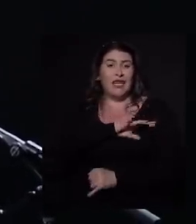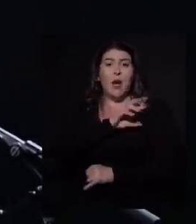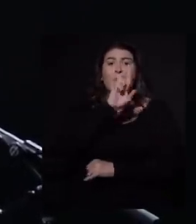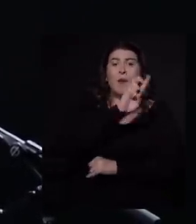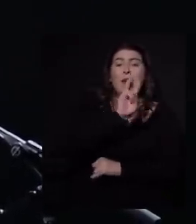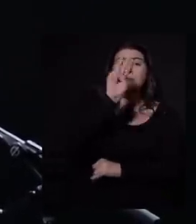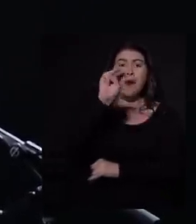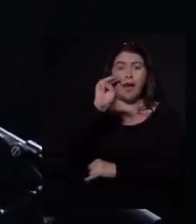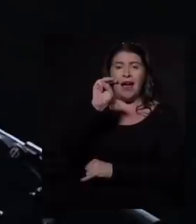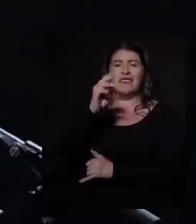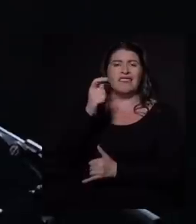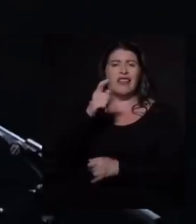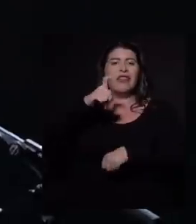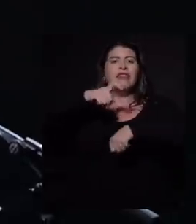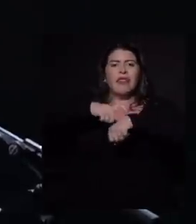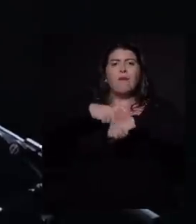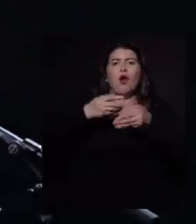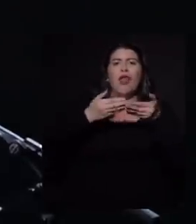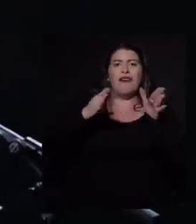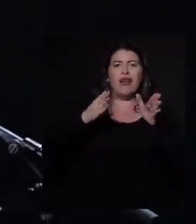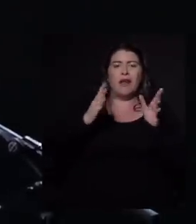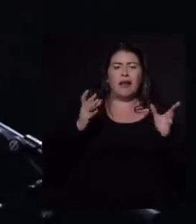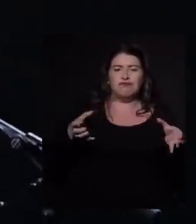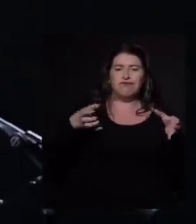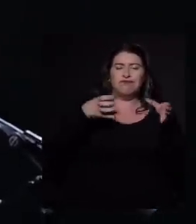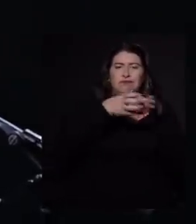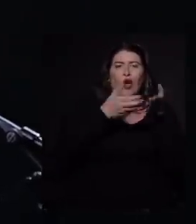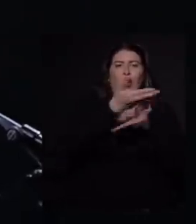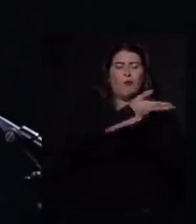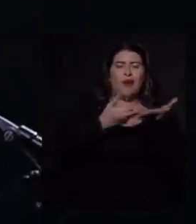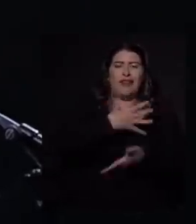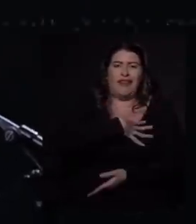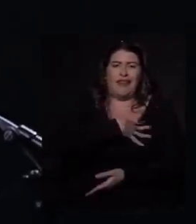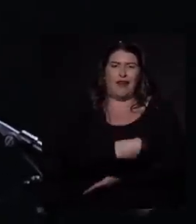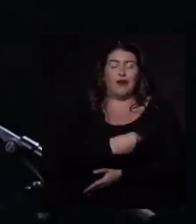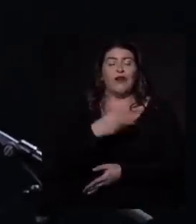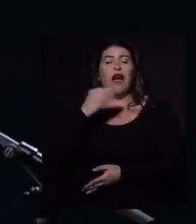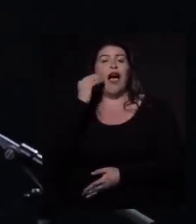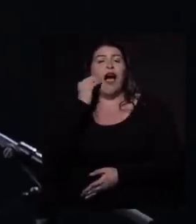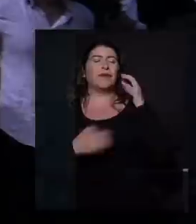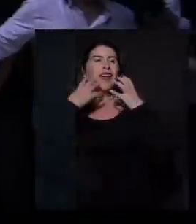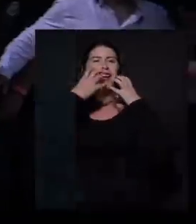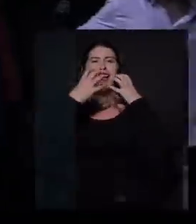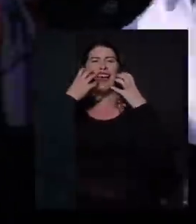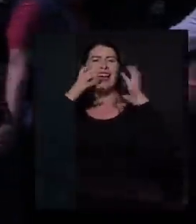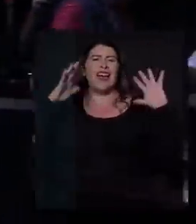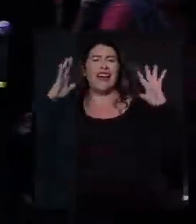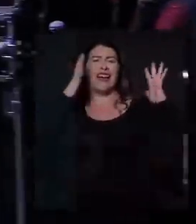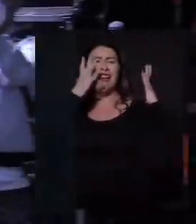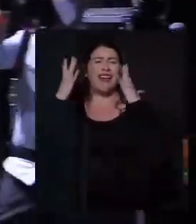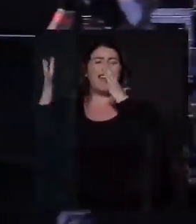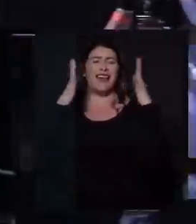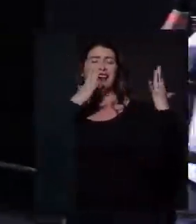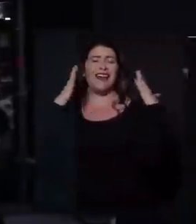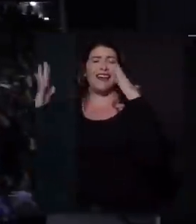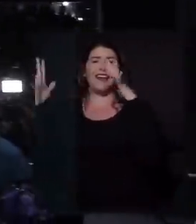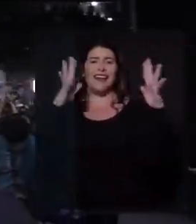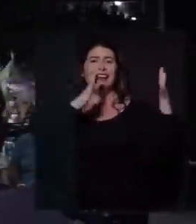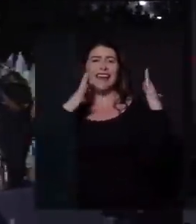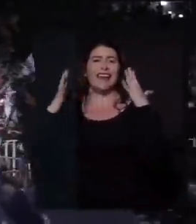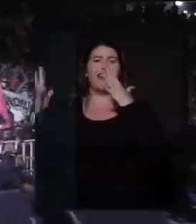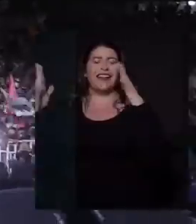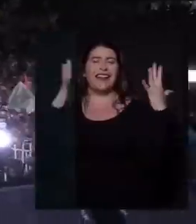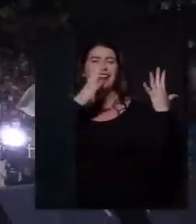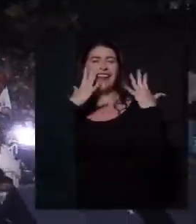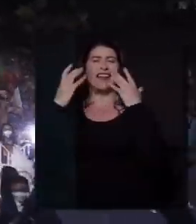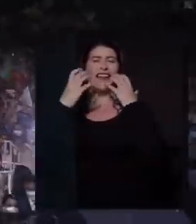votos emitidos por las elecciones. Tras el triunfo del pasado mes de diciembre, miles de chilenos y